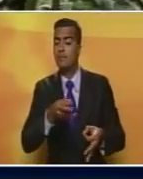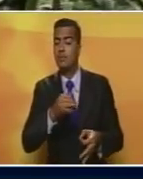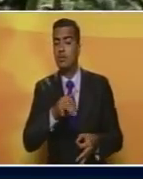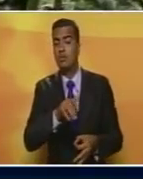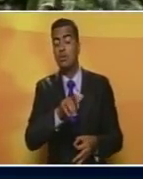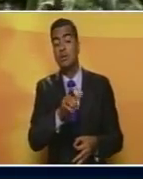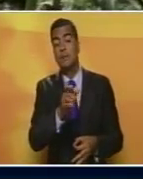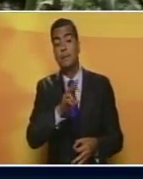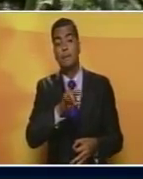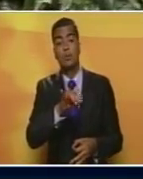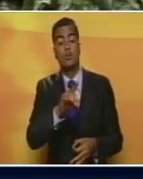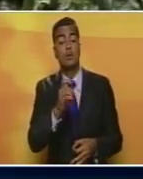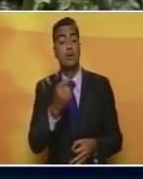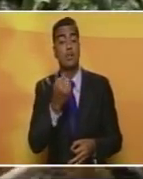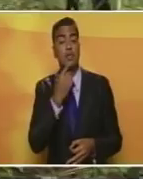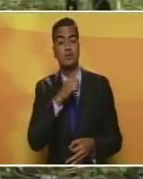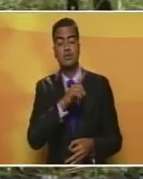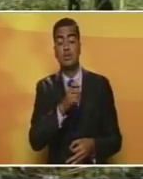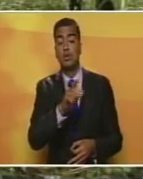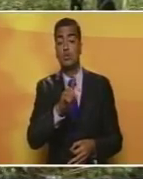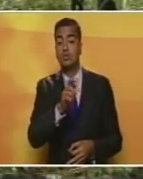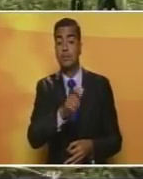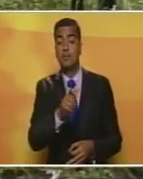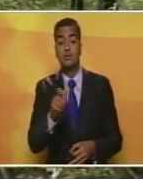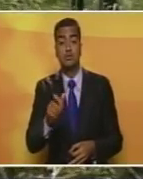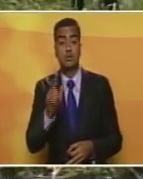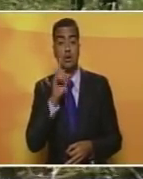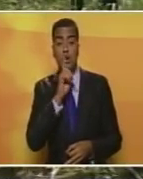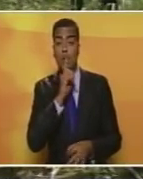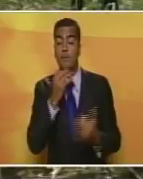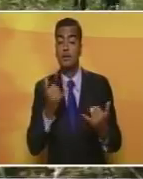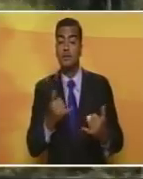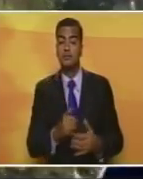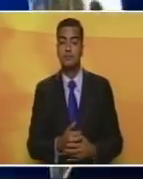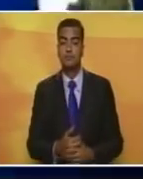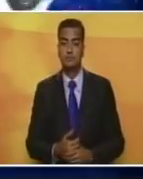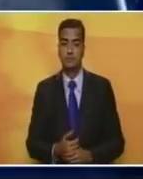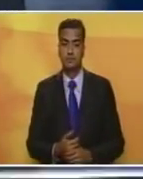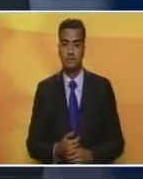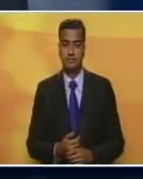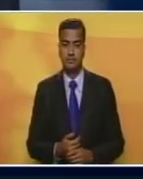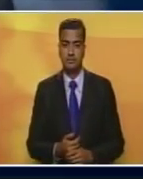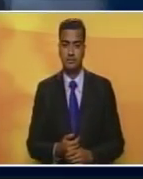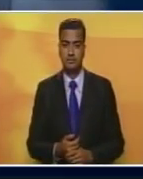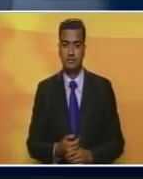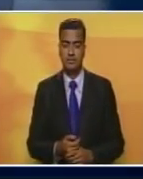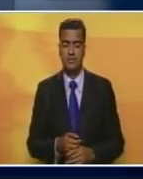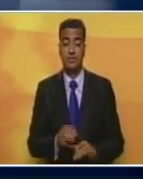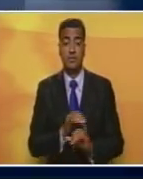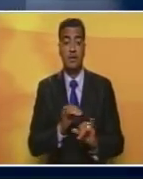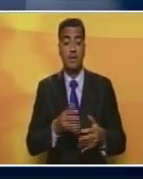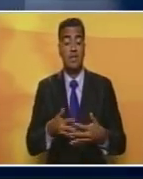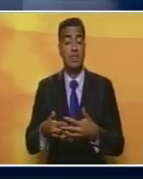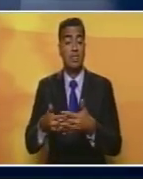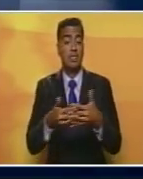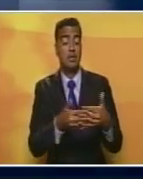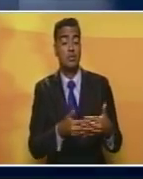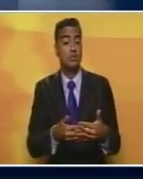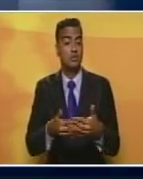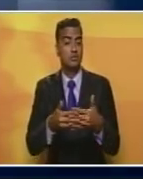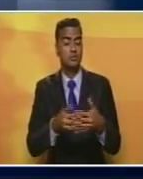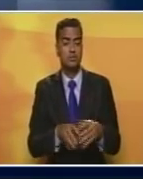En Veracruz, México, las autoridades descubrieron 342 fosas clandestinas hasta finales